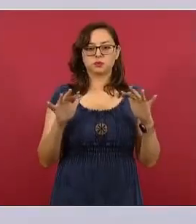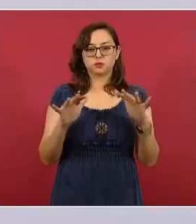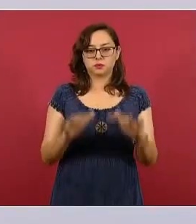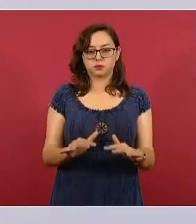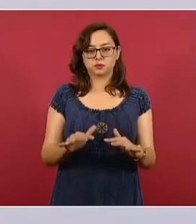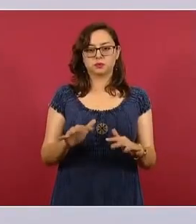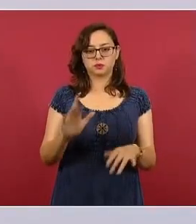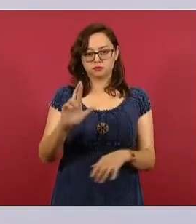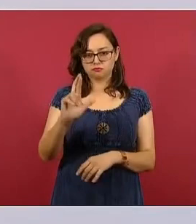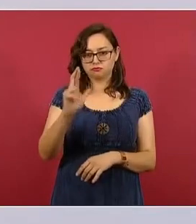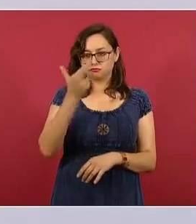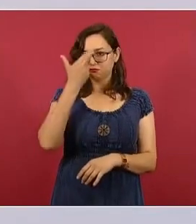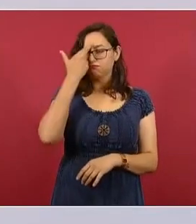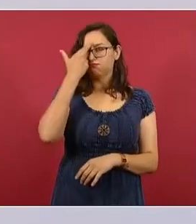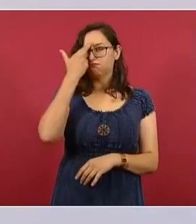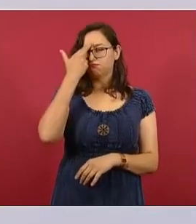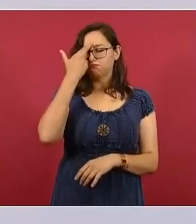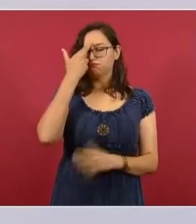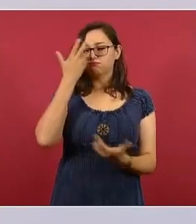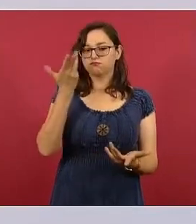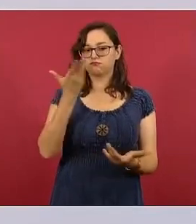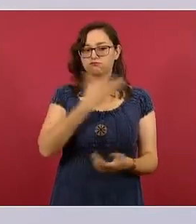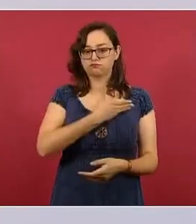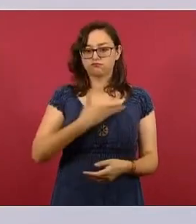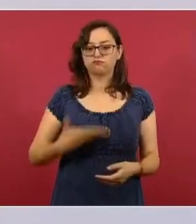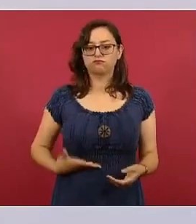la República para este propósito.